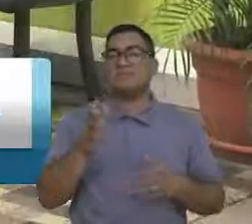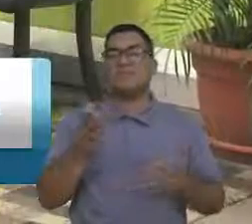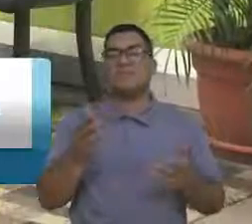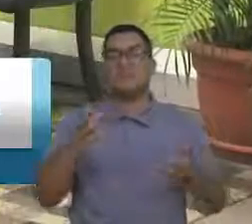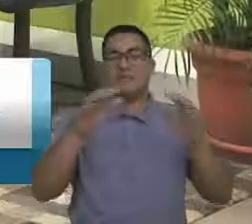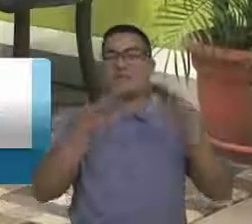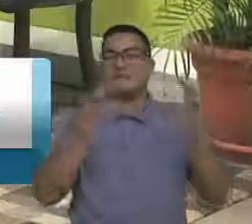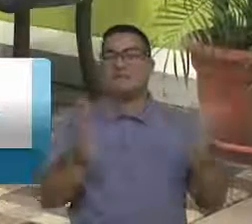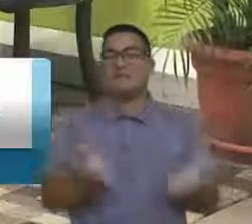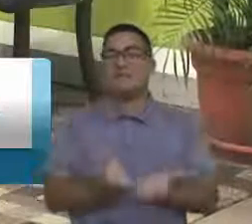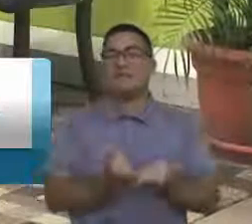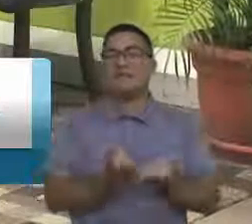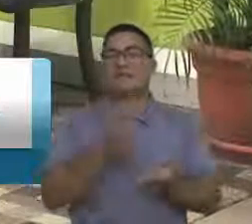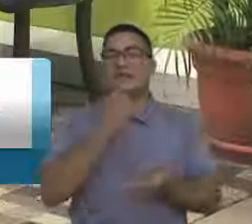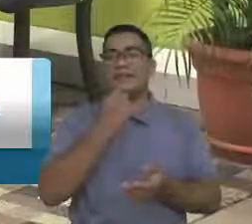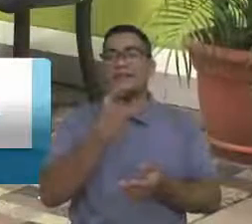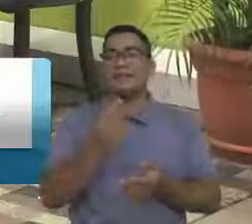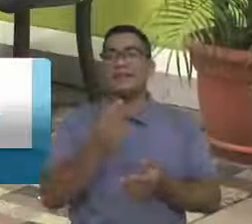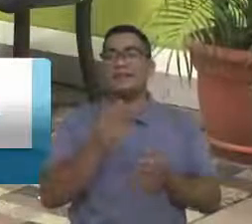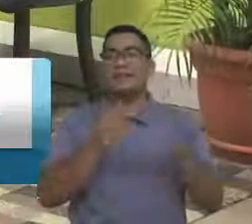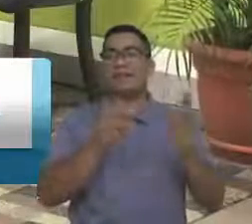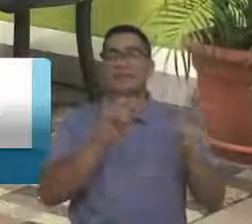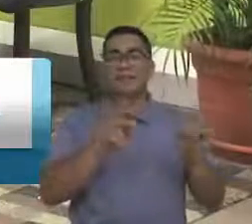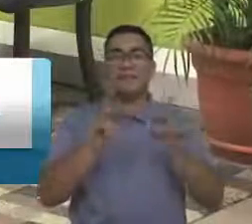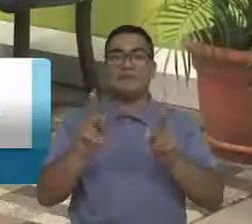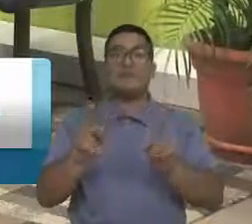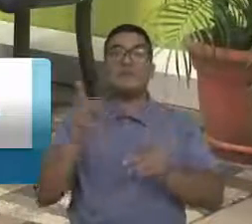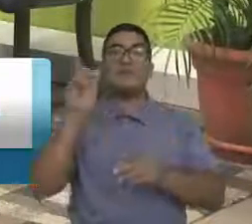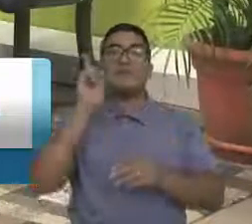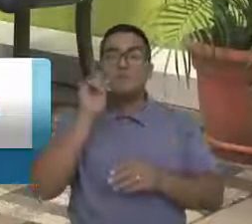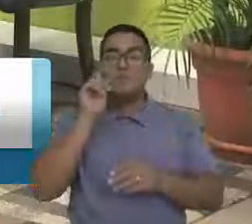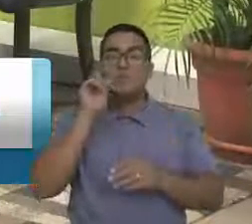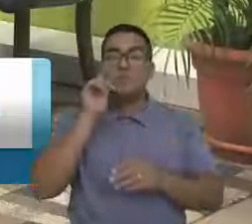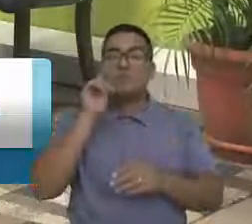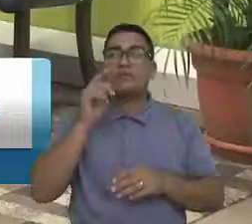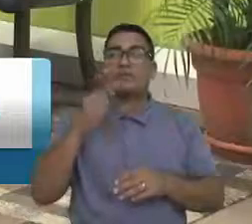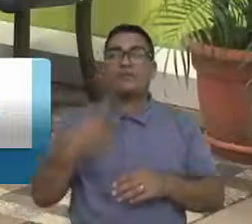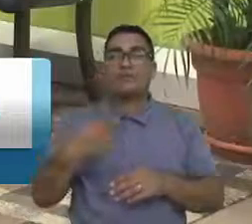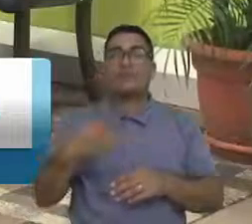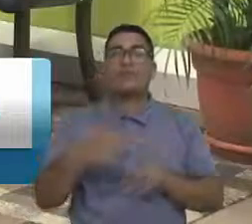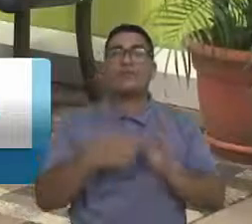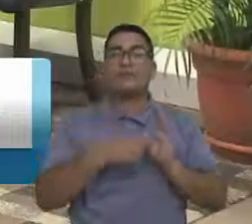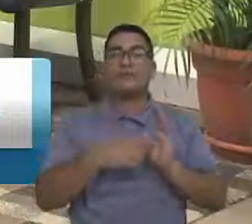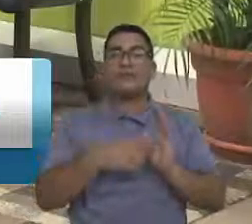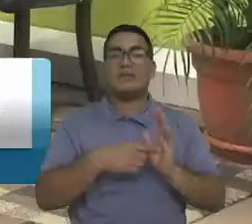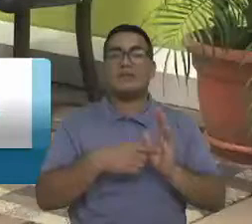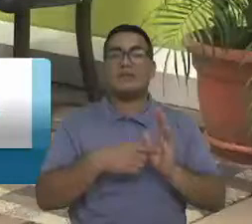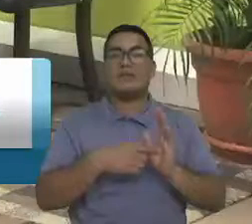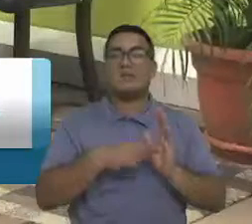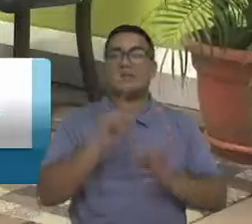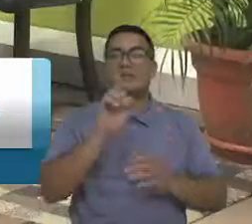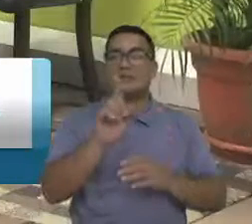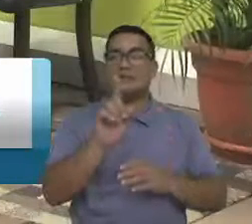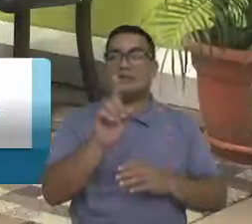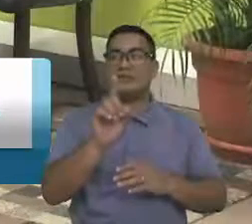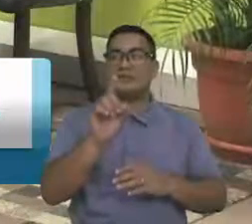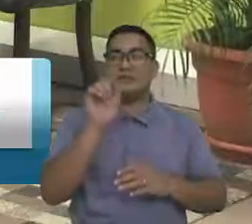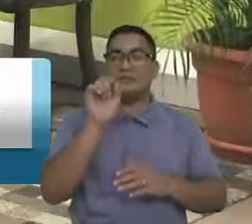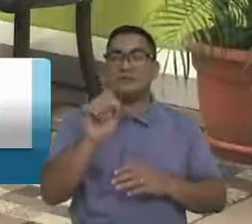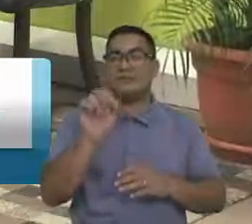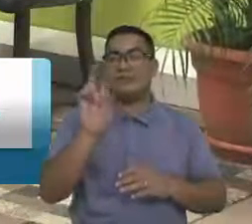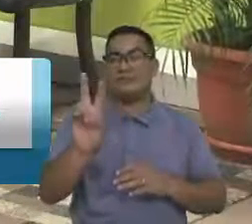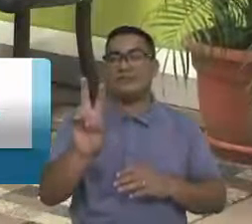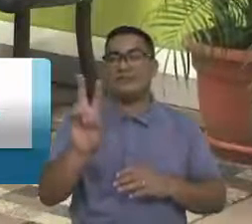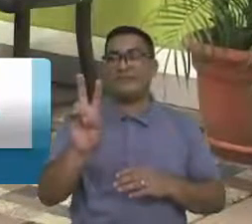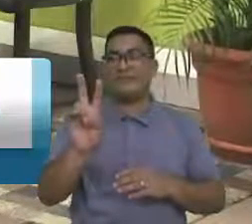a nivel mundial en cuanto a la cantidad de líquido que nosotros vamos a orinar por día. Se habla de alrededor de 1.2 litros,